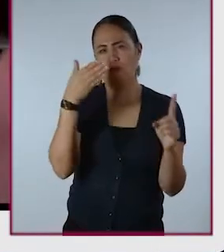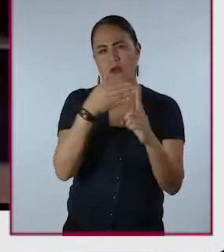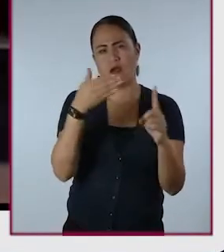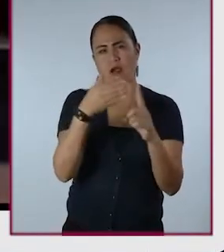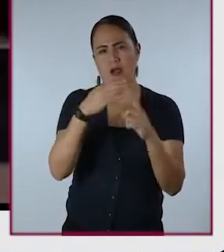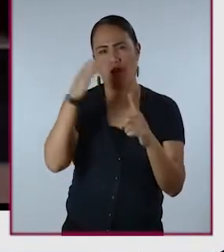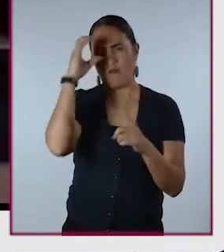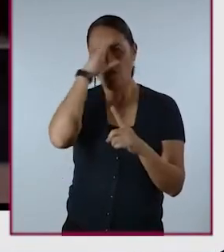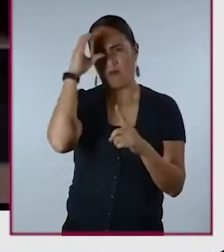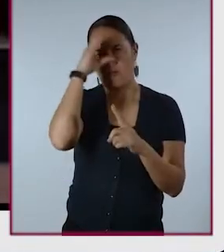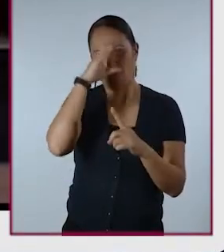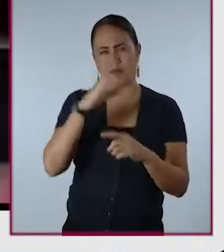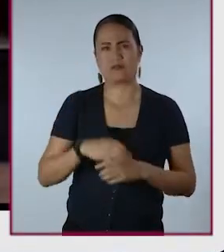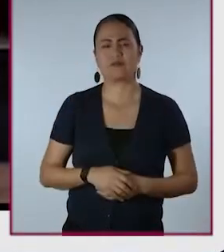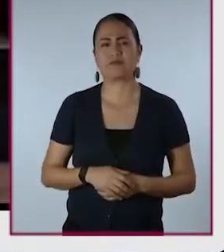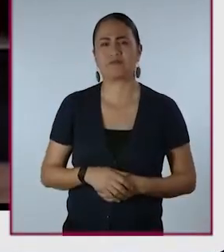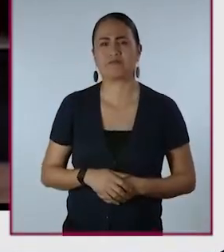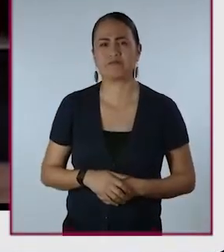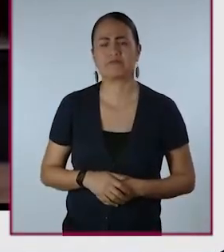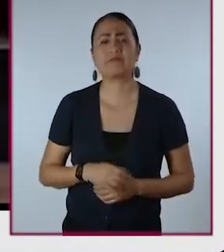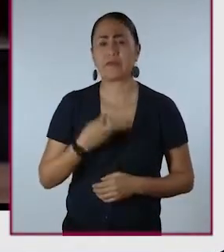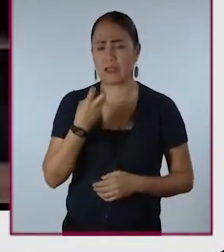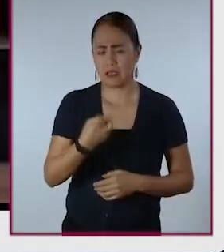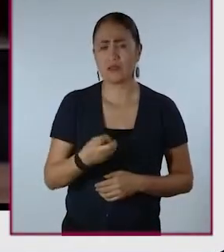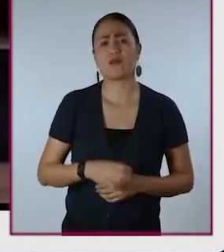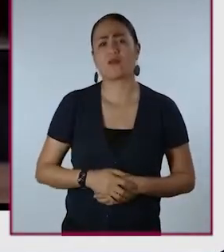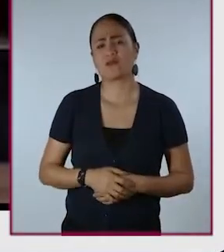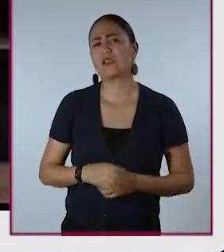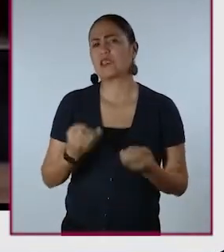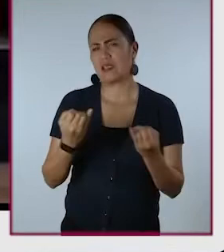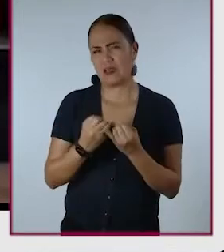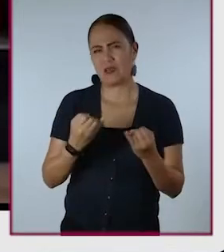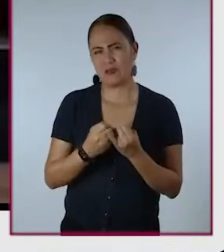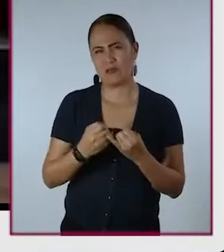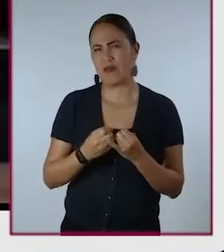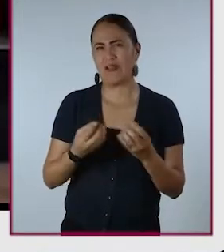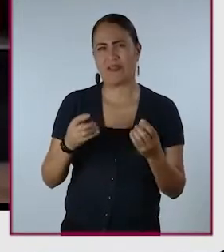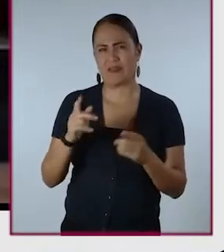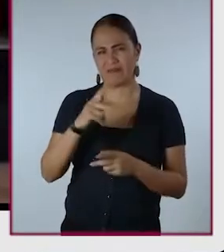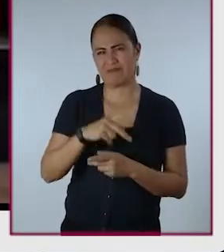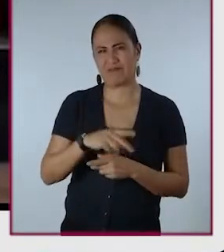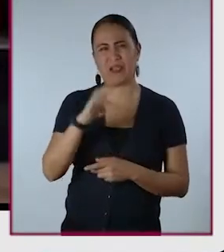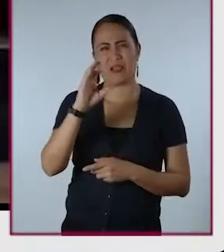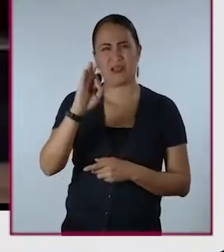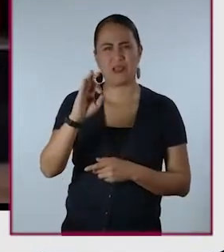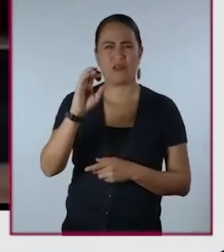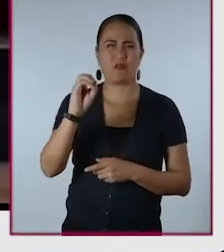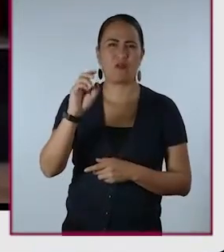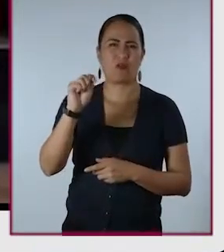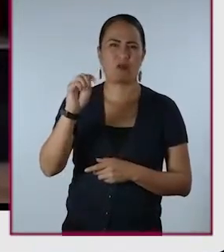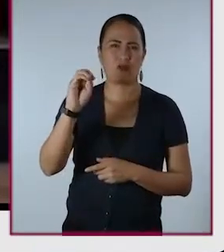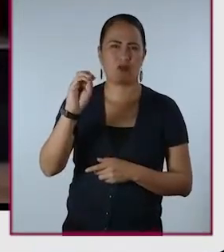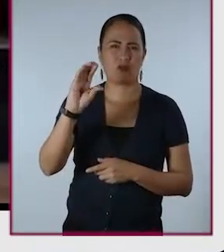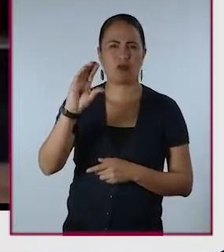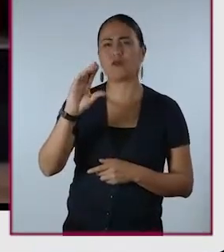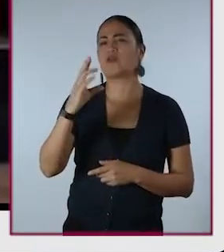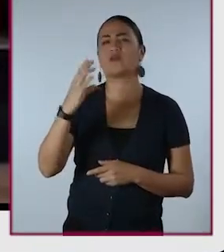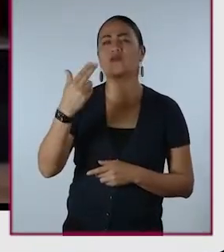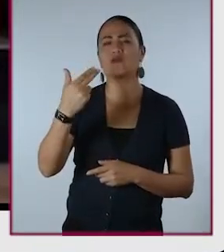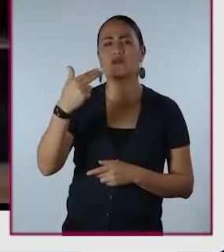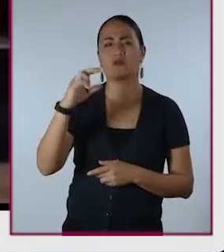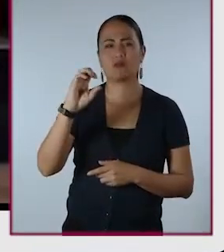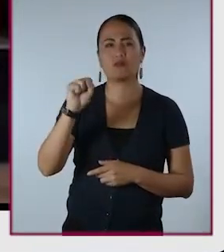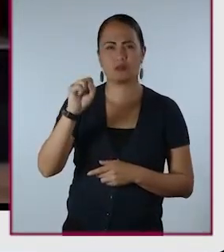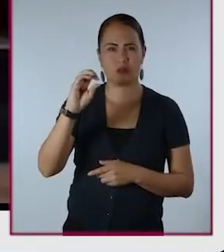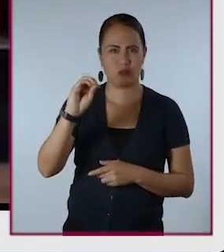tal. Alguna manera ya hay Photoshop, Bridge te permite hacer, Lightroom